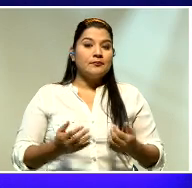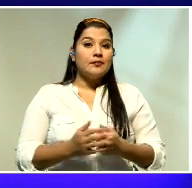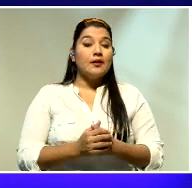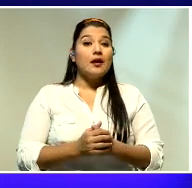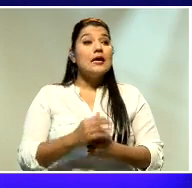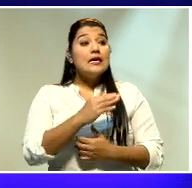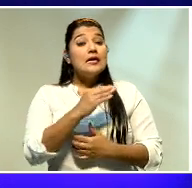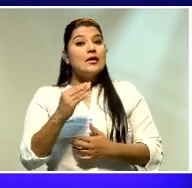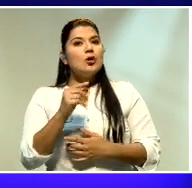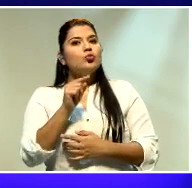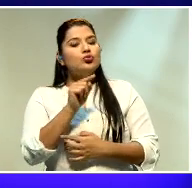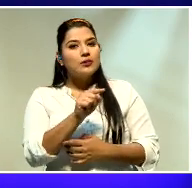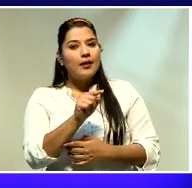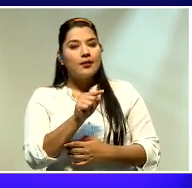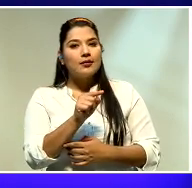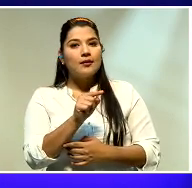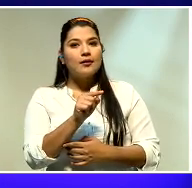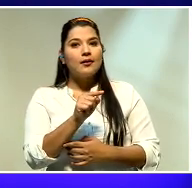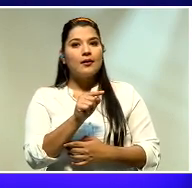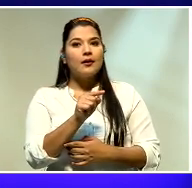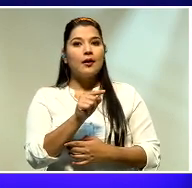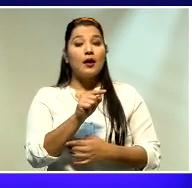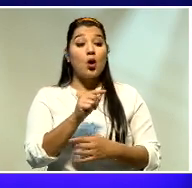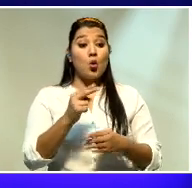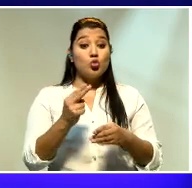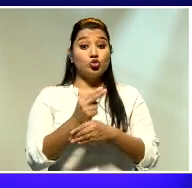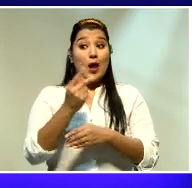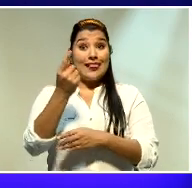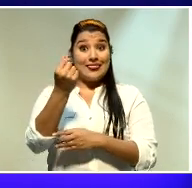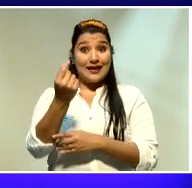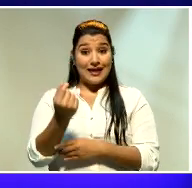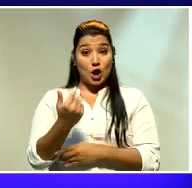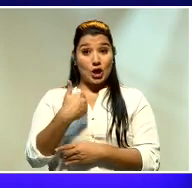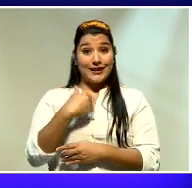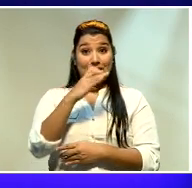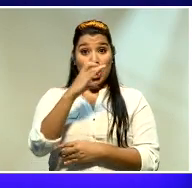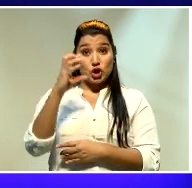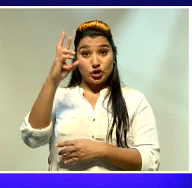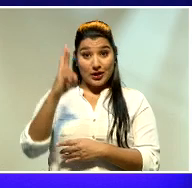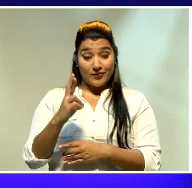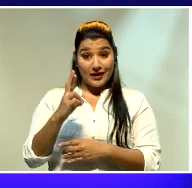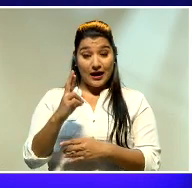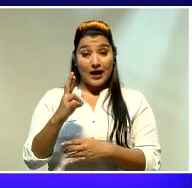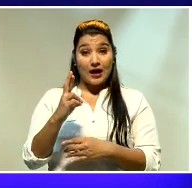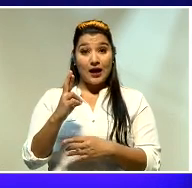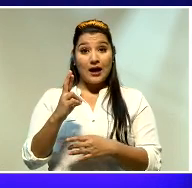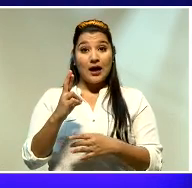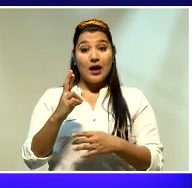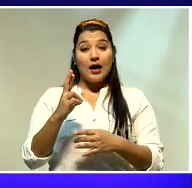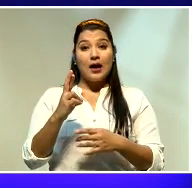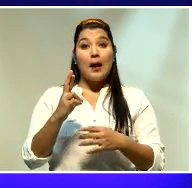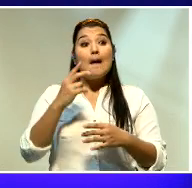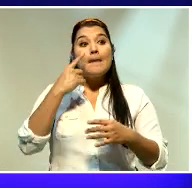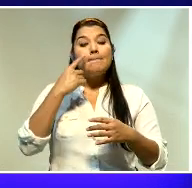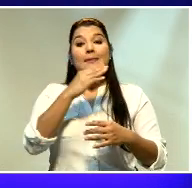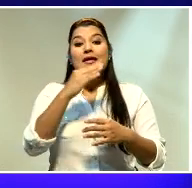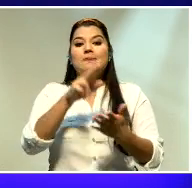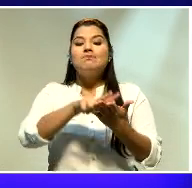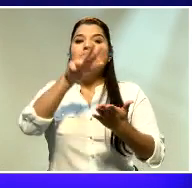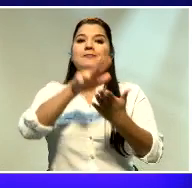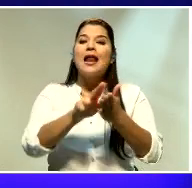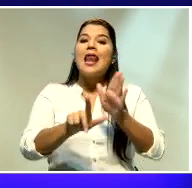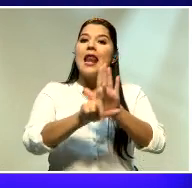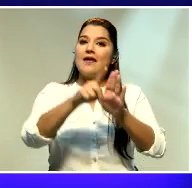y apostó el capital político que tenía a pasar la reforma fiscal. Fue un momento muy